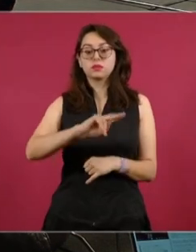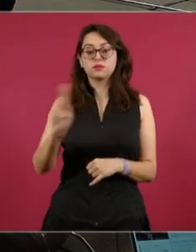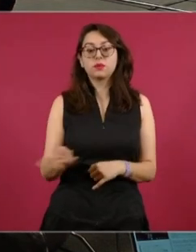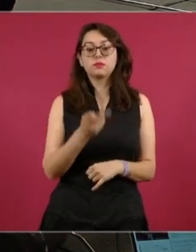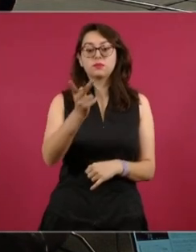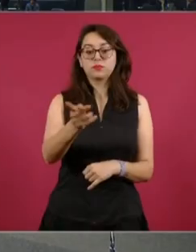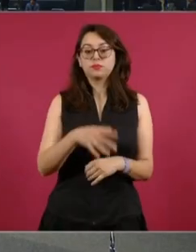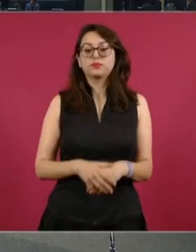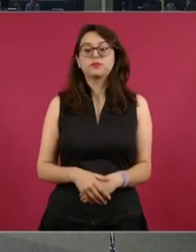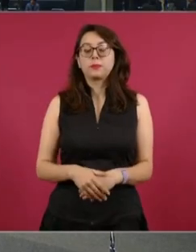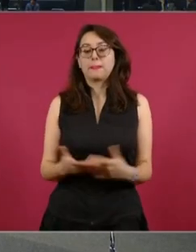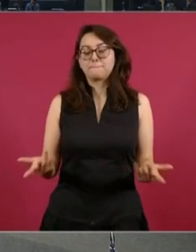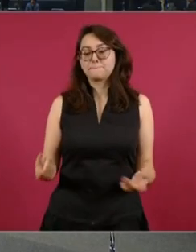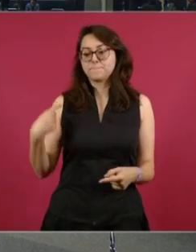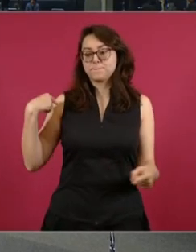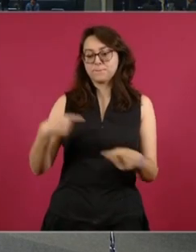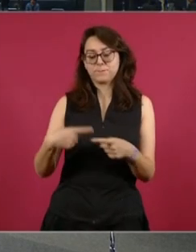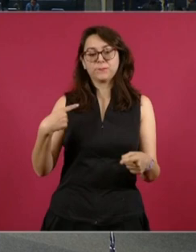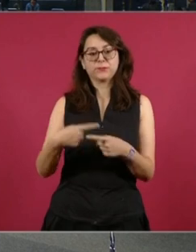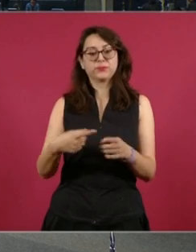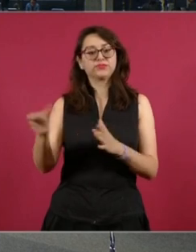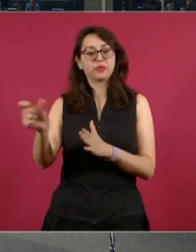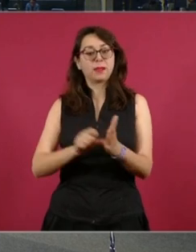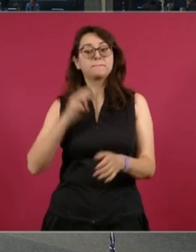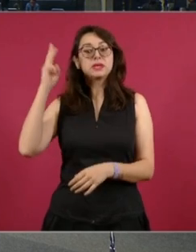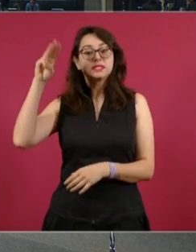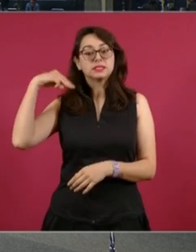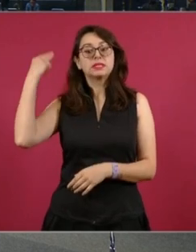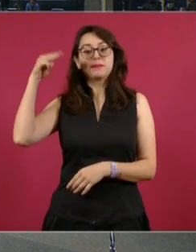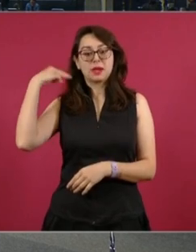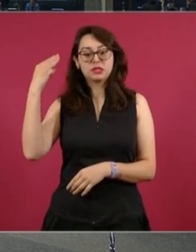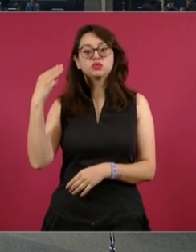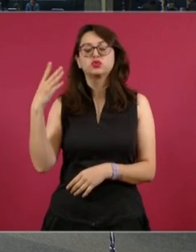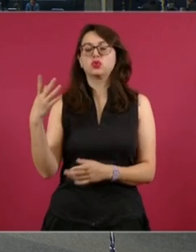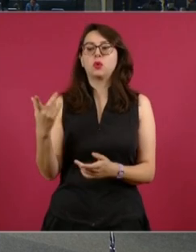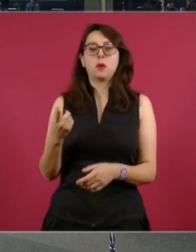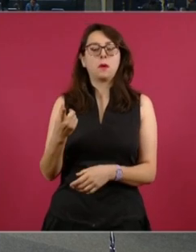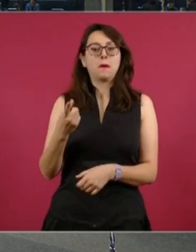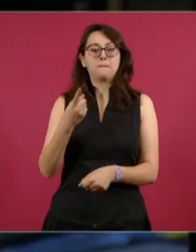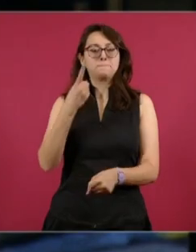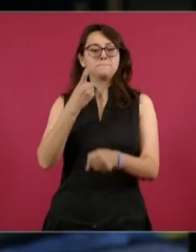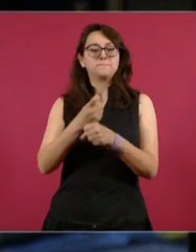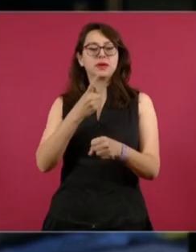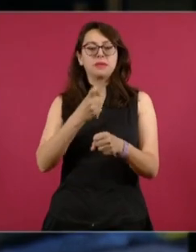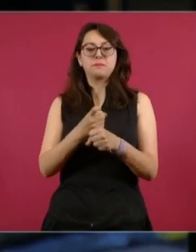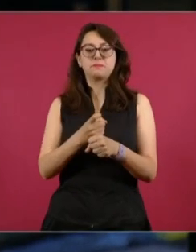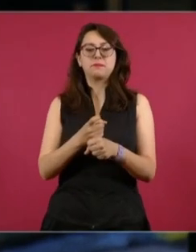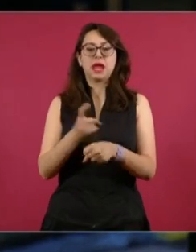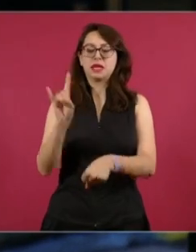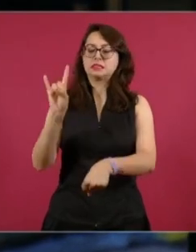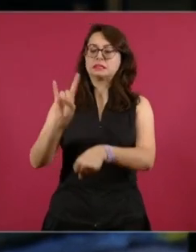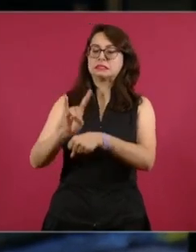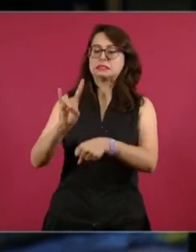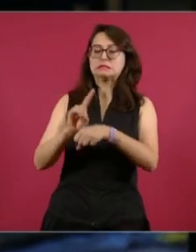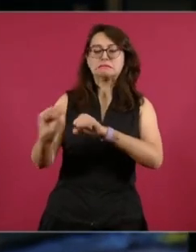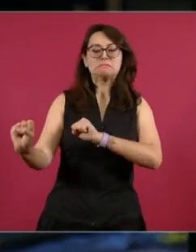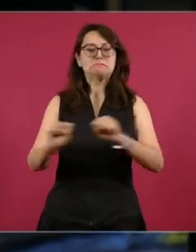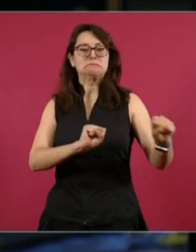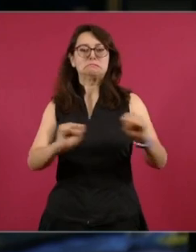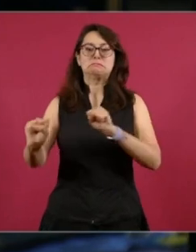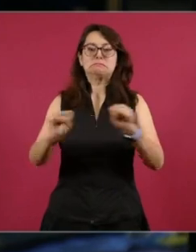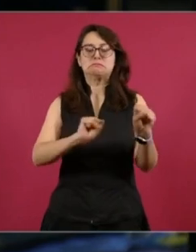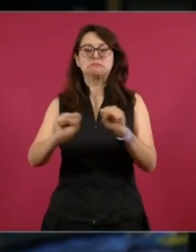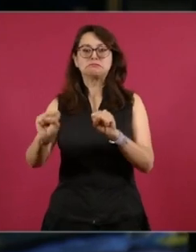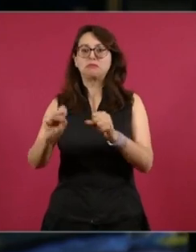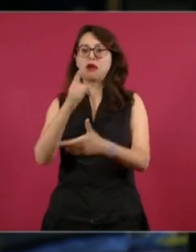simulacro sísmico a nivel nacional y no nos han comunicado el por qué se suspendió? ¿Qué le han dicho al respecto y cuál